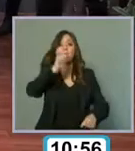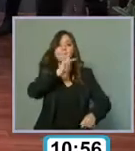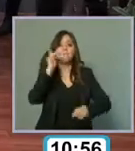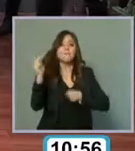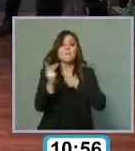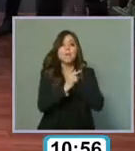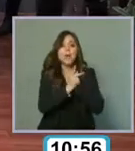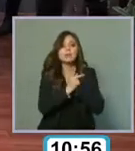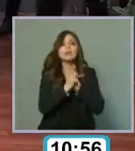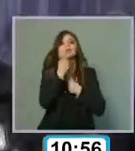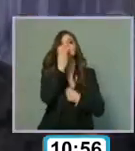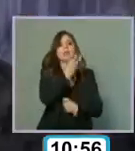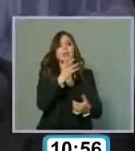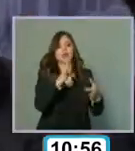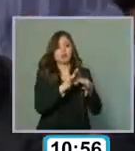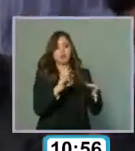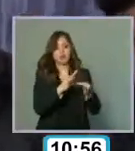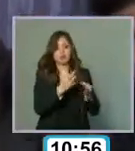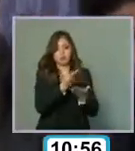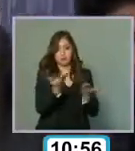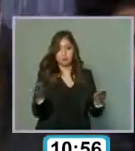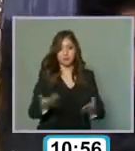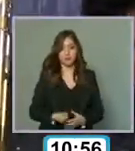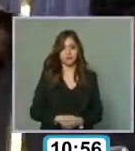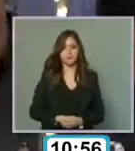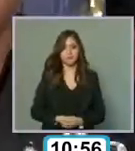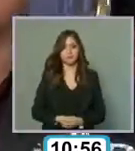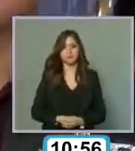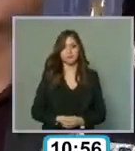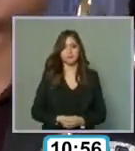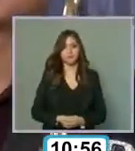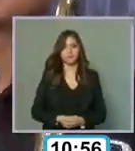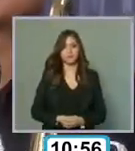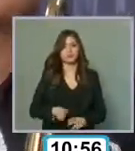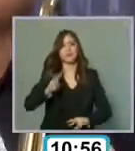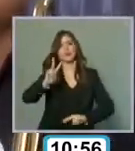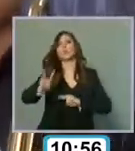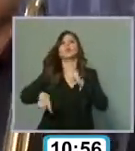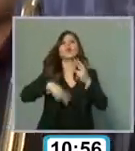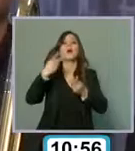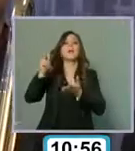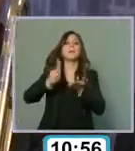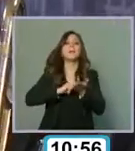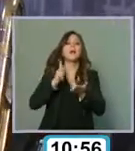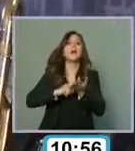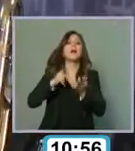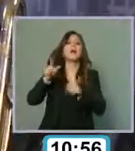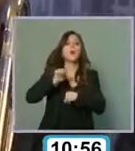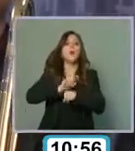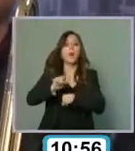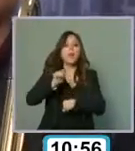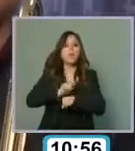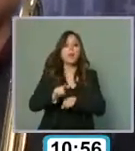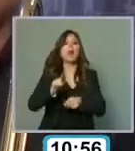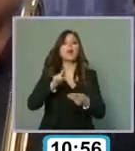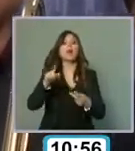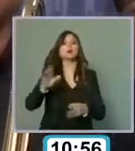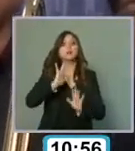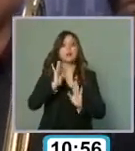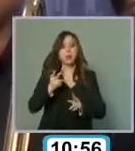Cuéntale al público. Claro que sí, hemos ido ya varias veces, ya como banda Playerán de Guatemala. Estamos preparando